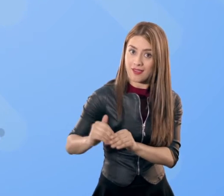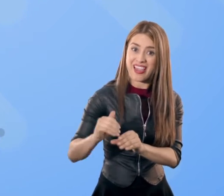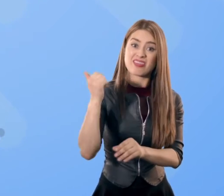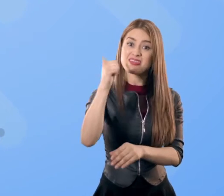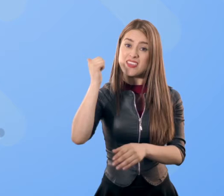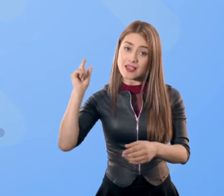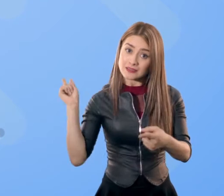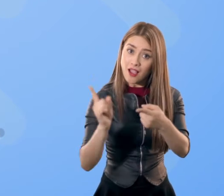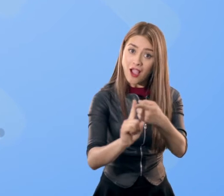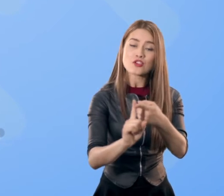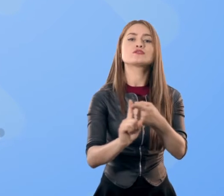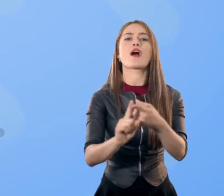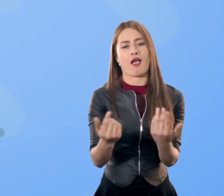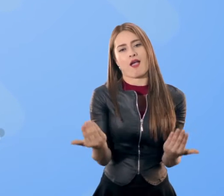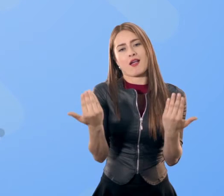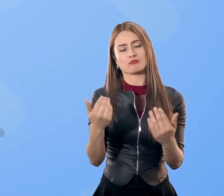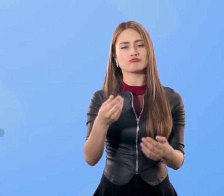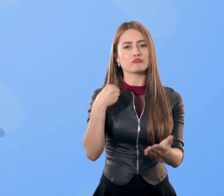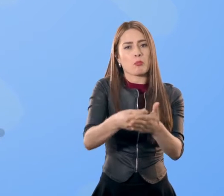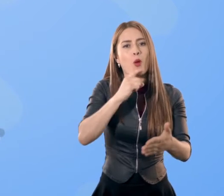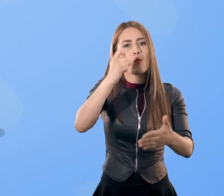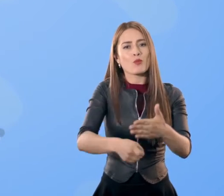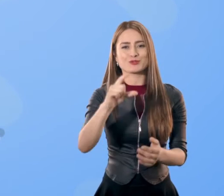mismos permanezcan en el fondo un mínimo de 10 años,